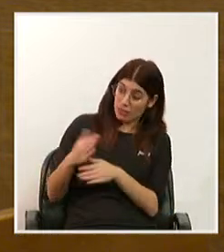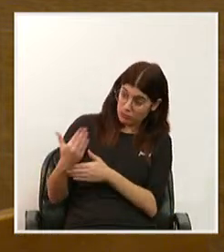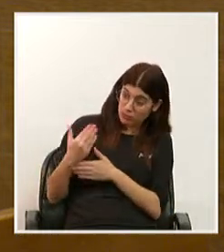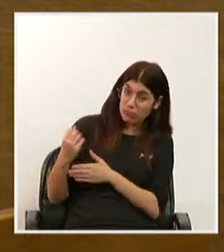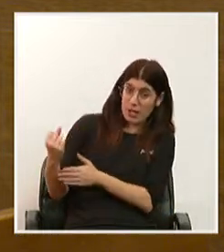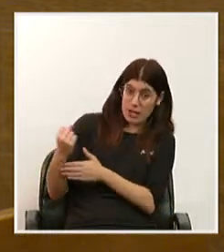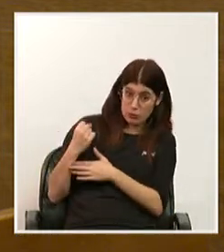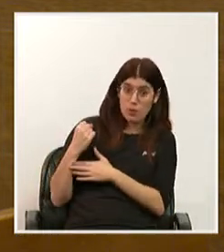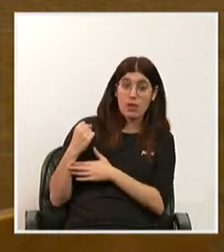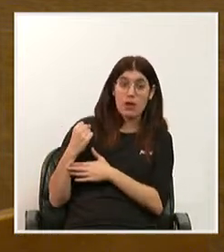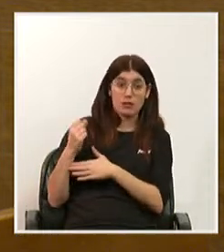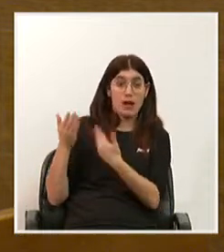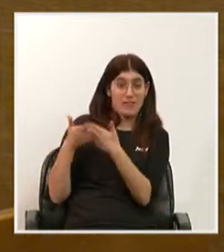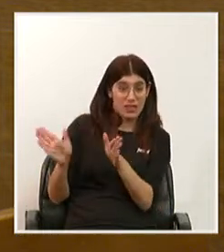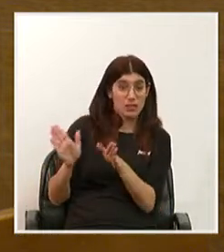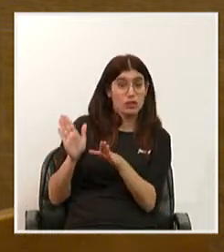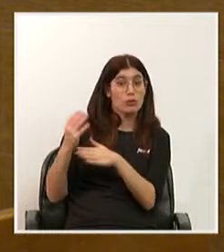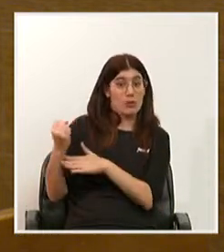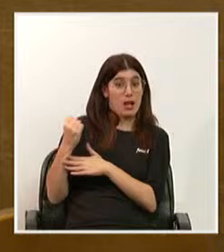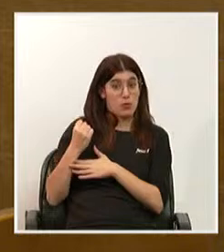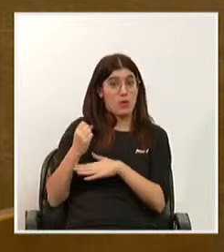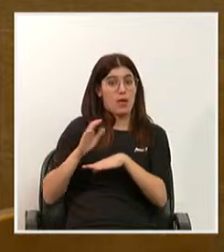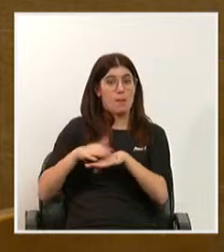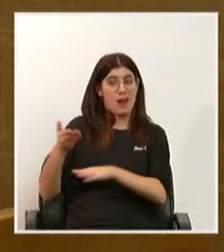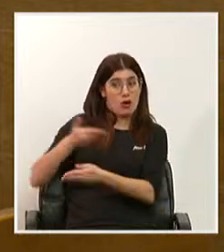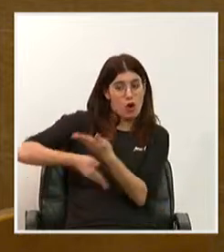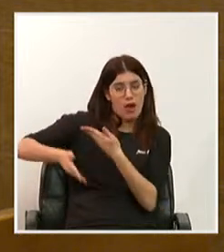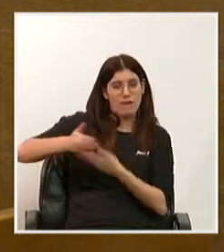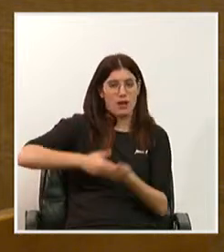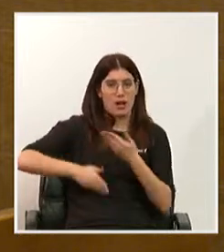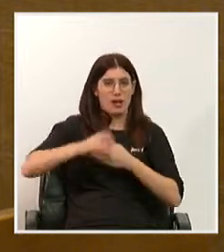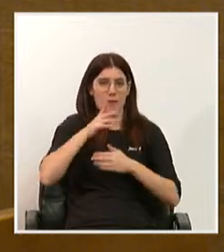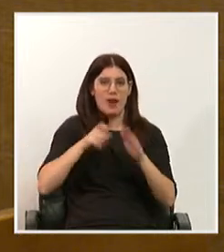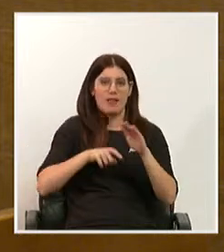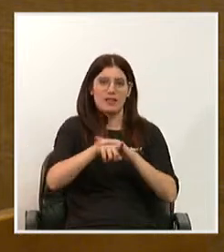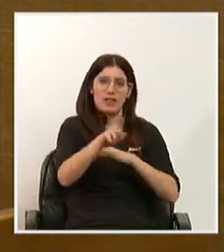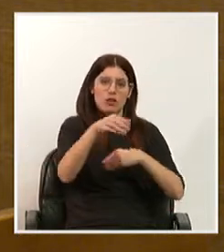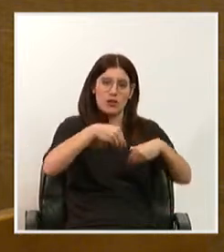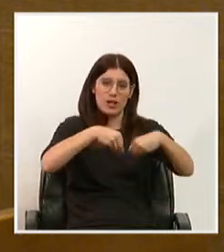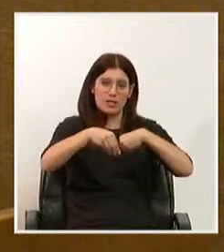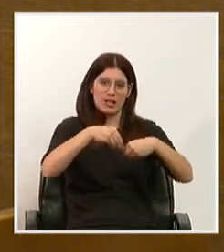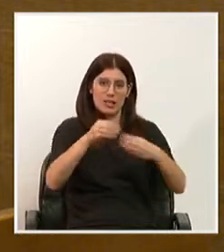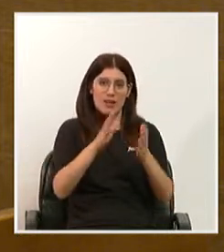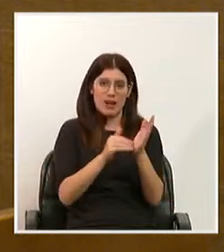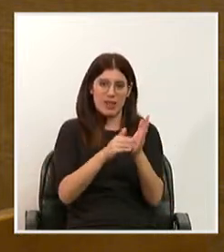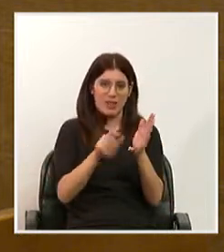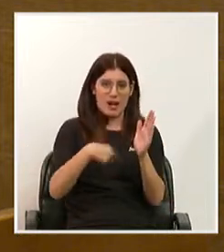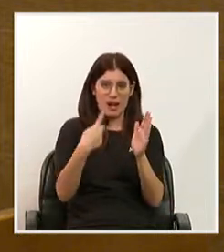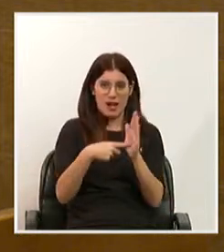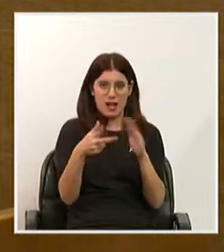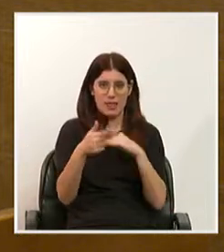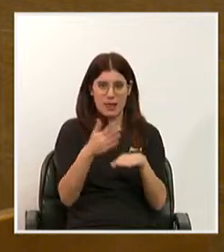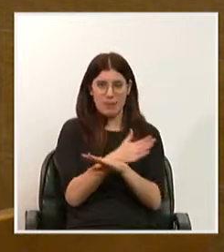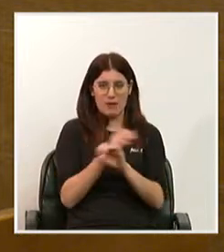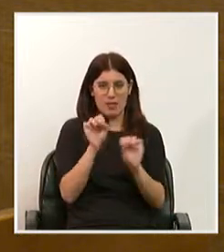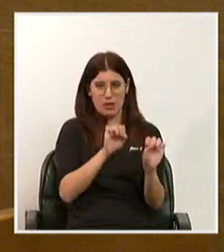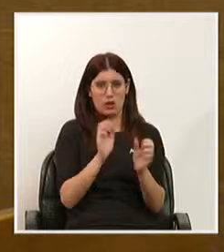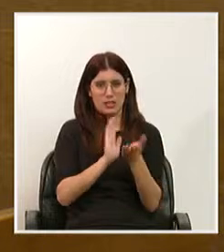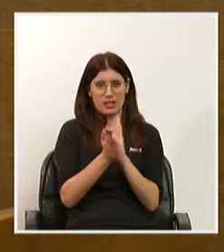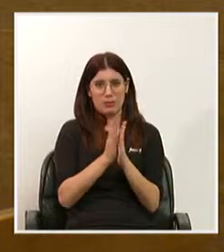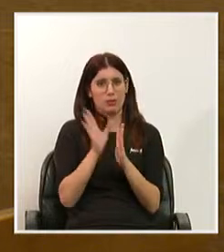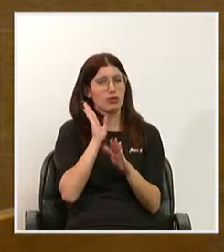correcto y abandonen la demagogia les pido que colaboren con el desarrollo de la estrategia valenciana integral de prevención y tratamiento del juego